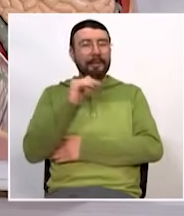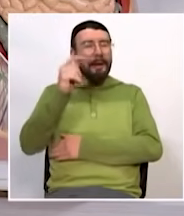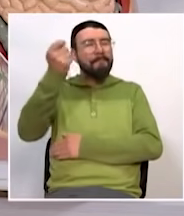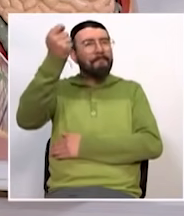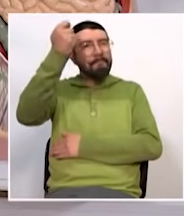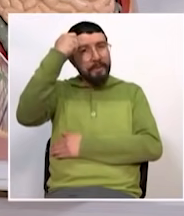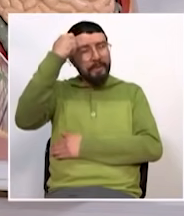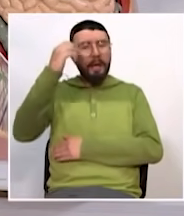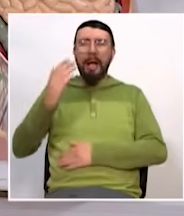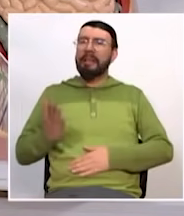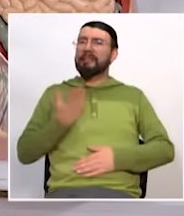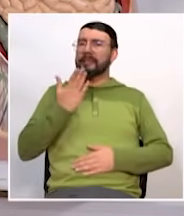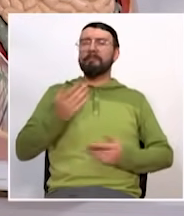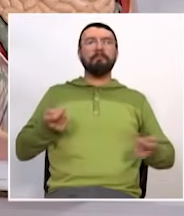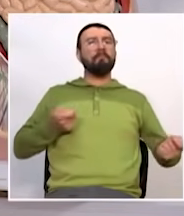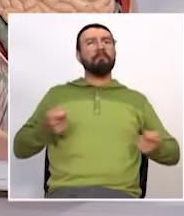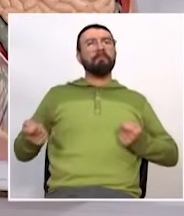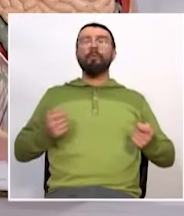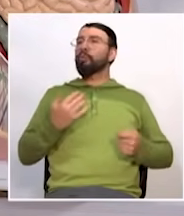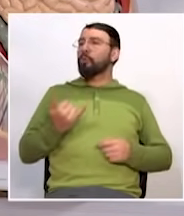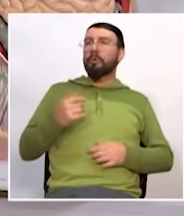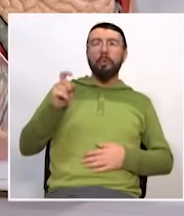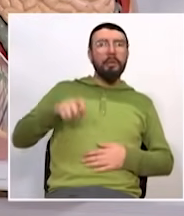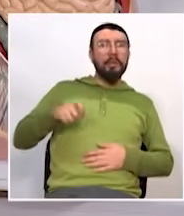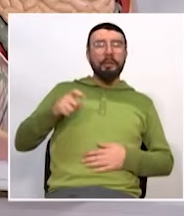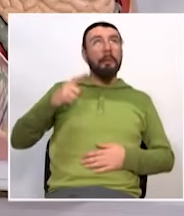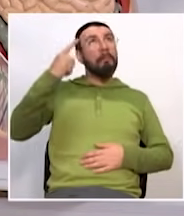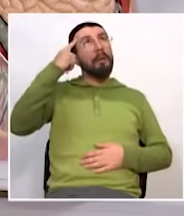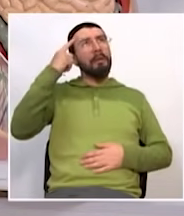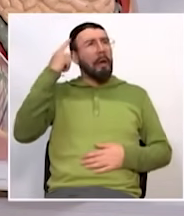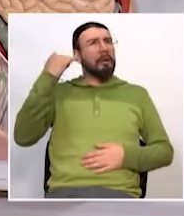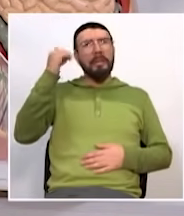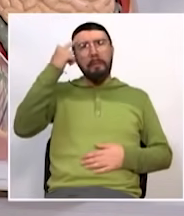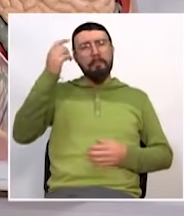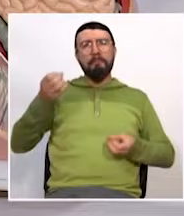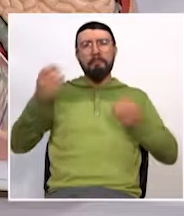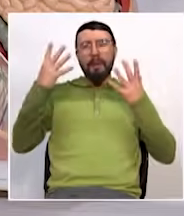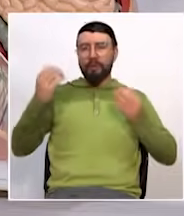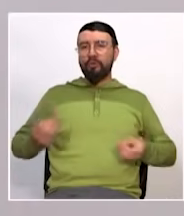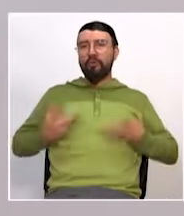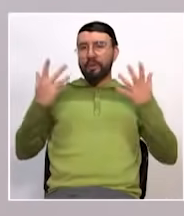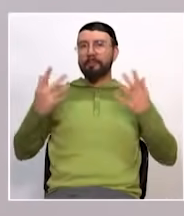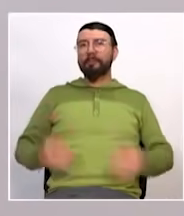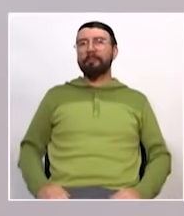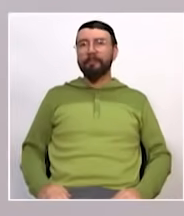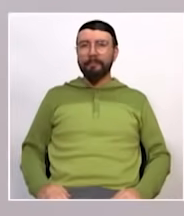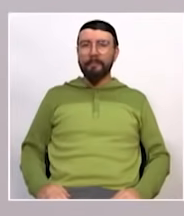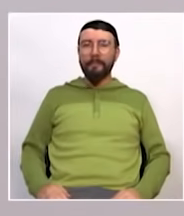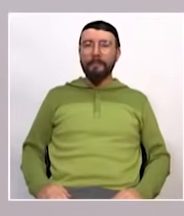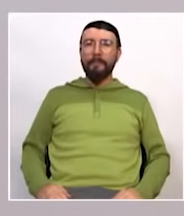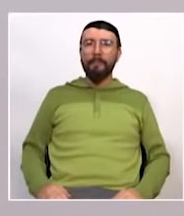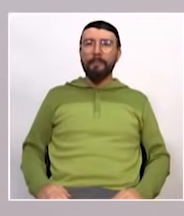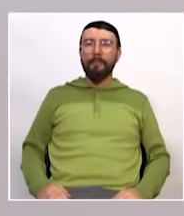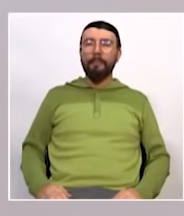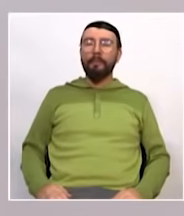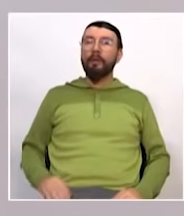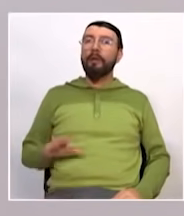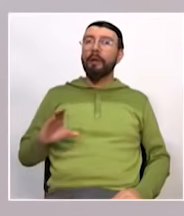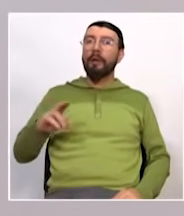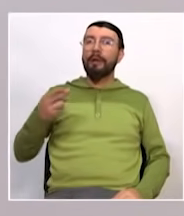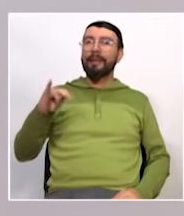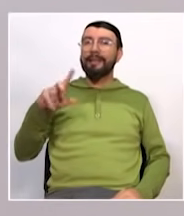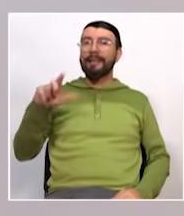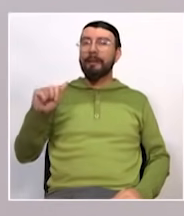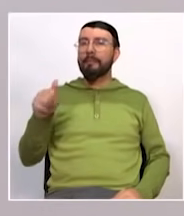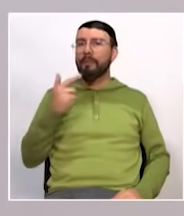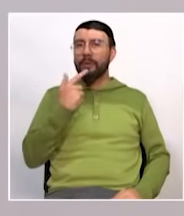integral de su personalidad y usted no tiene necesidad de pensar en eso porque eso fluye espontáneamente y perfecto chila rodríguez mi pregunta